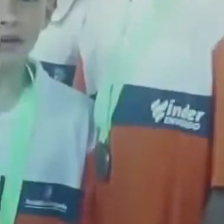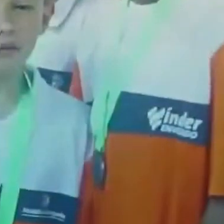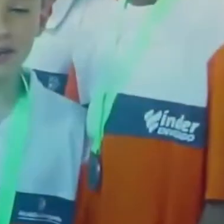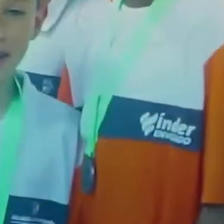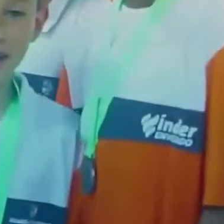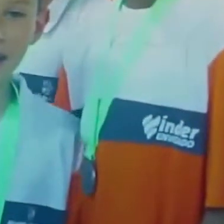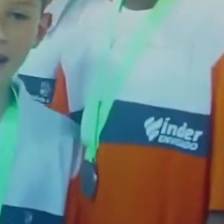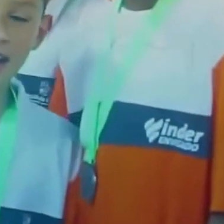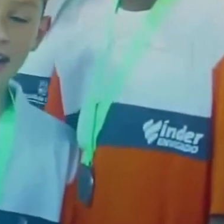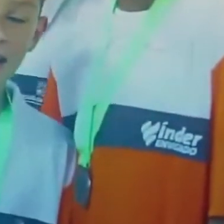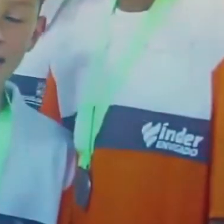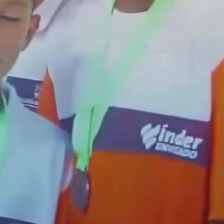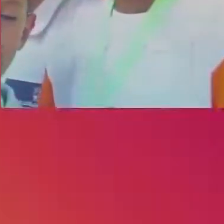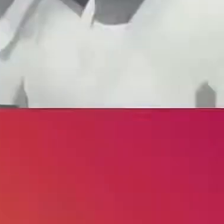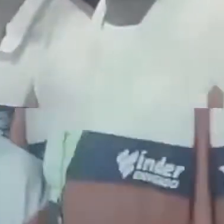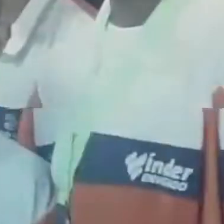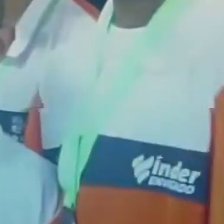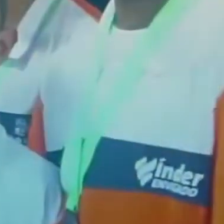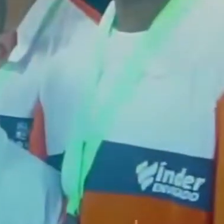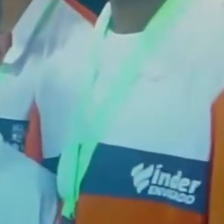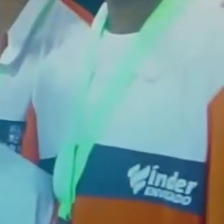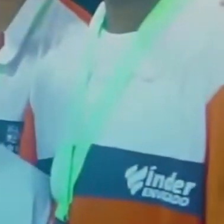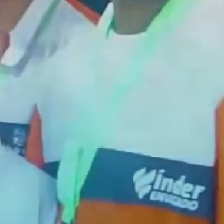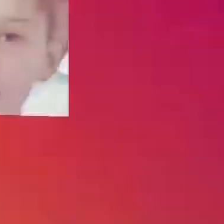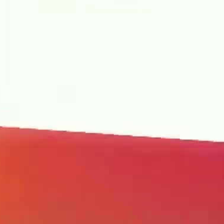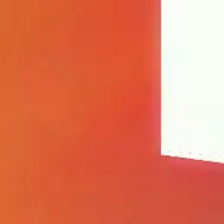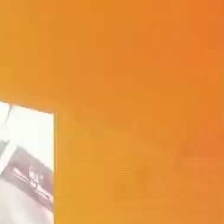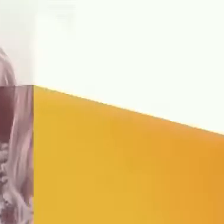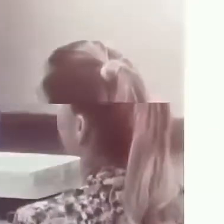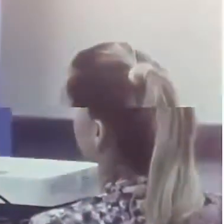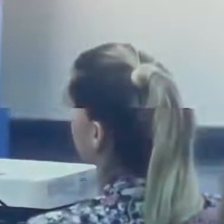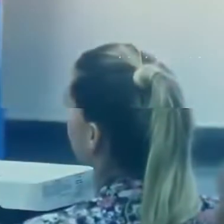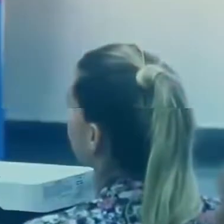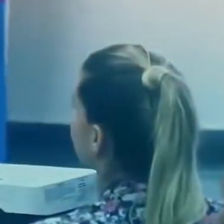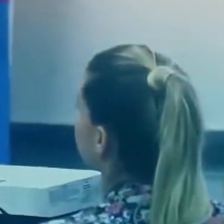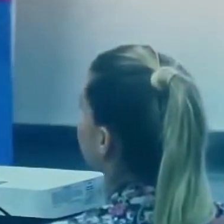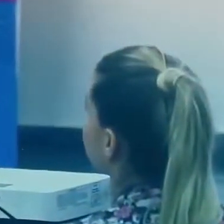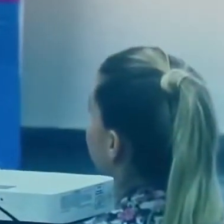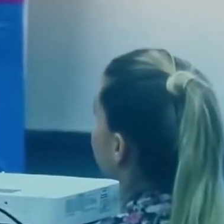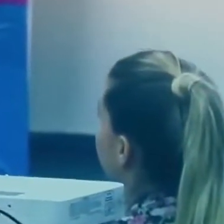Juntos sumamos.